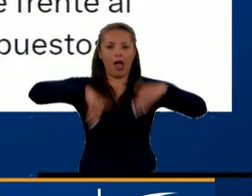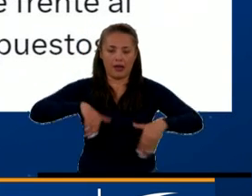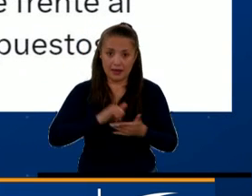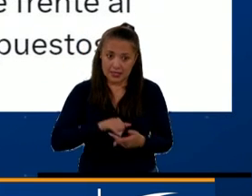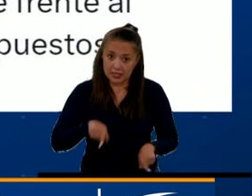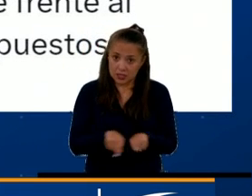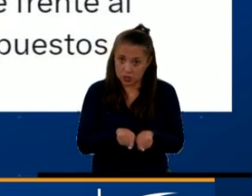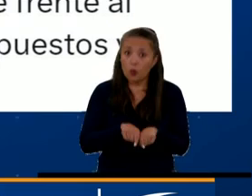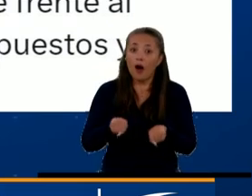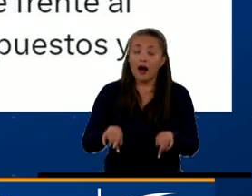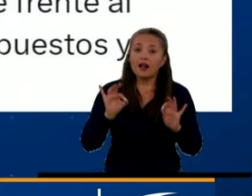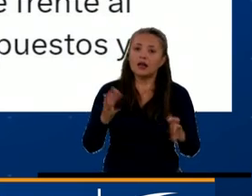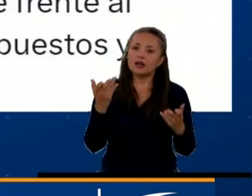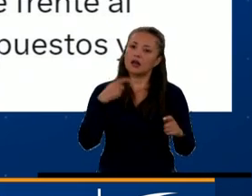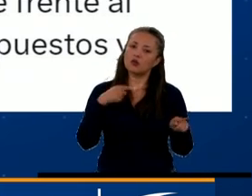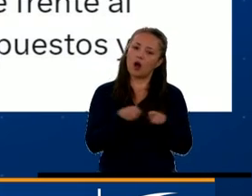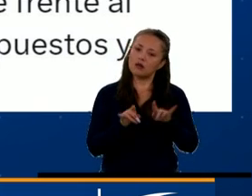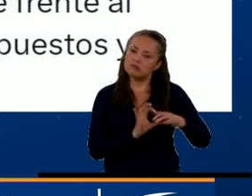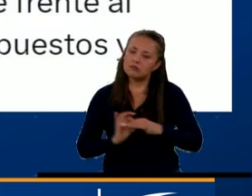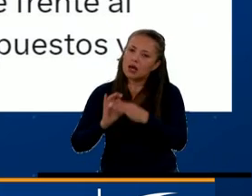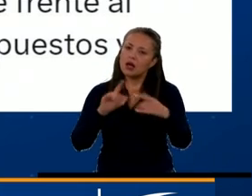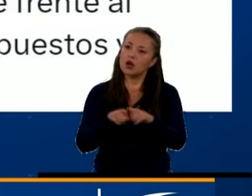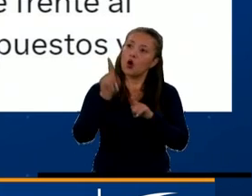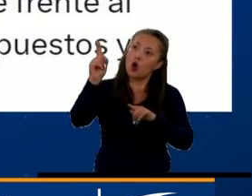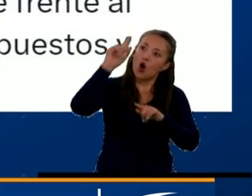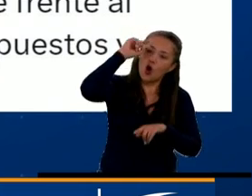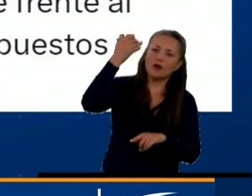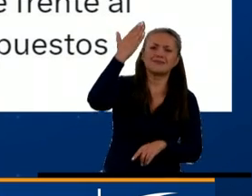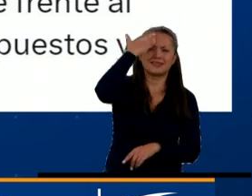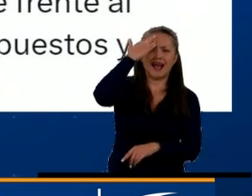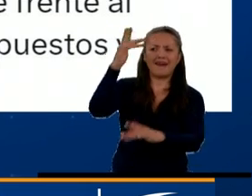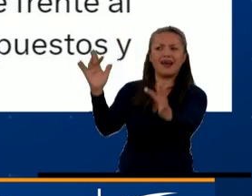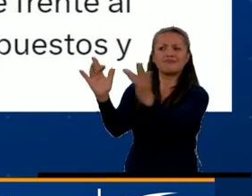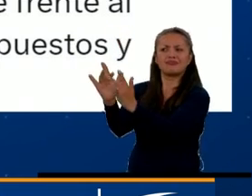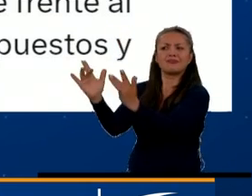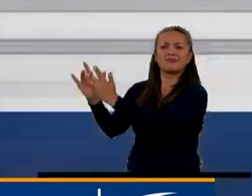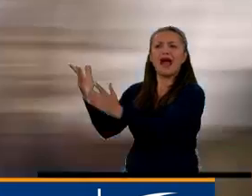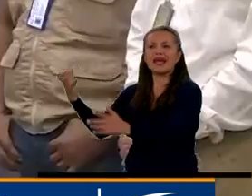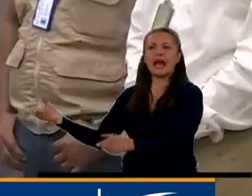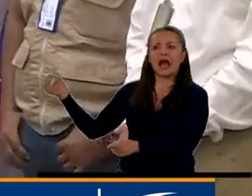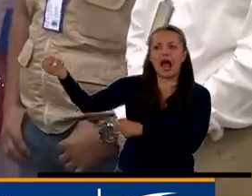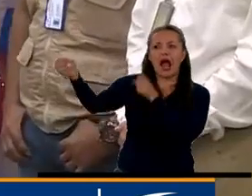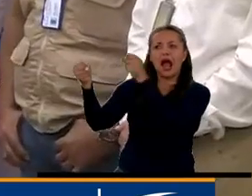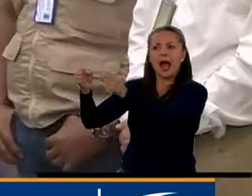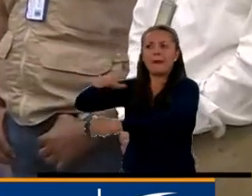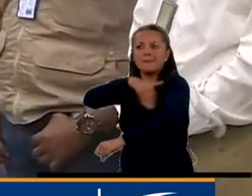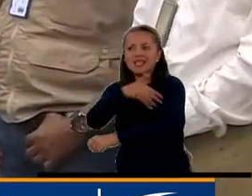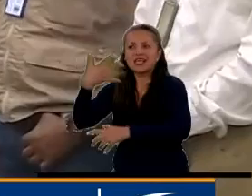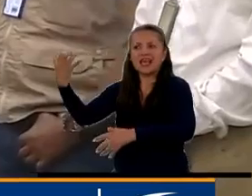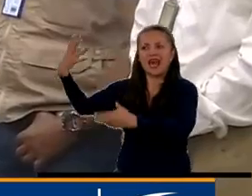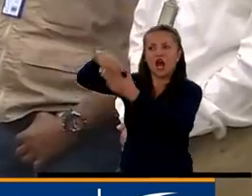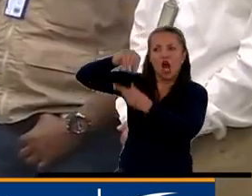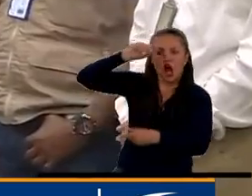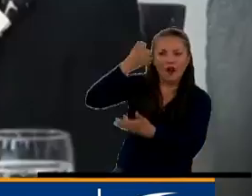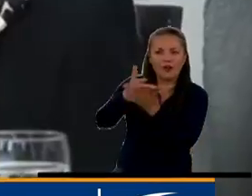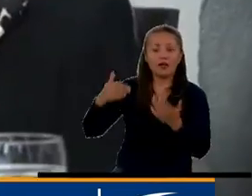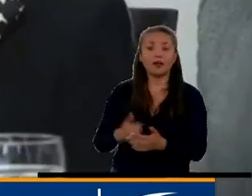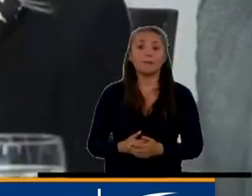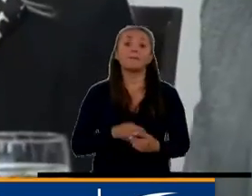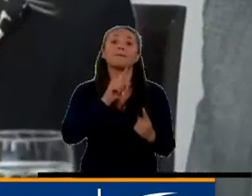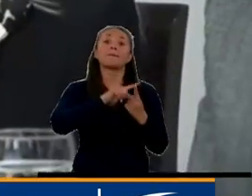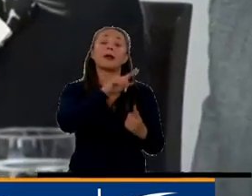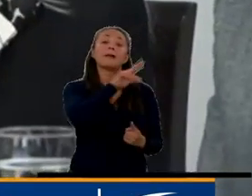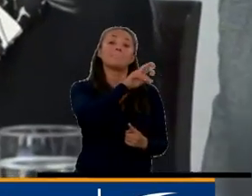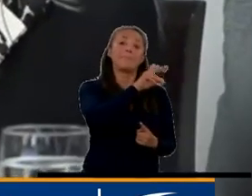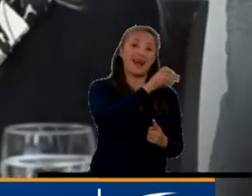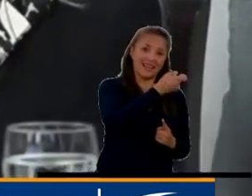valorizarse frente al gobierno cuando todos sabemos que están negociando puestos y ministerios para barcas leras tanto Dilan Francisca toro como